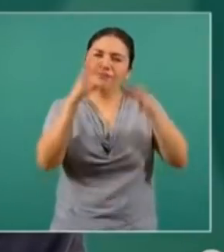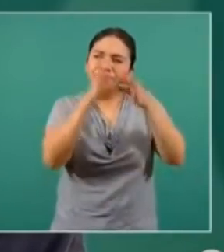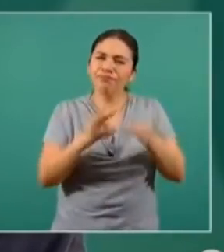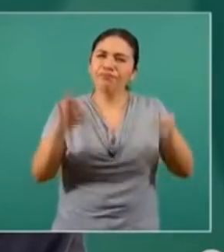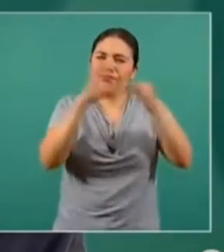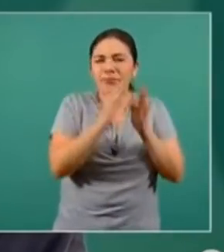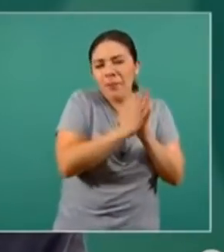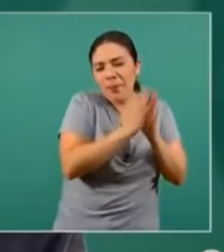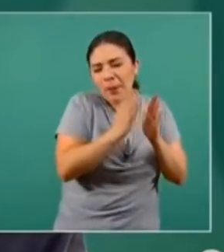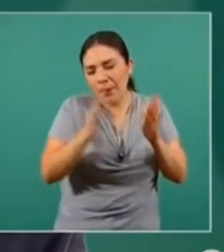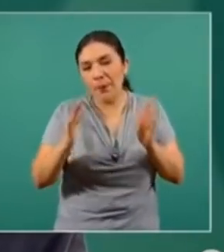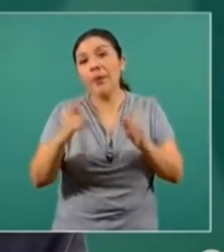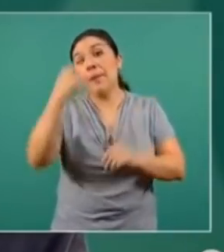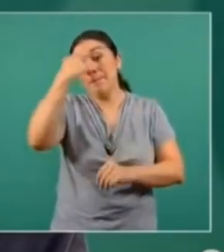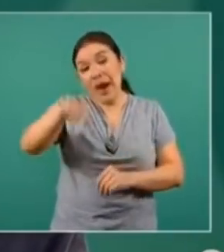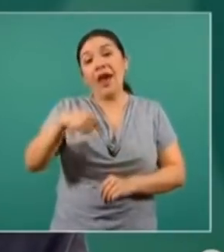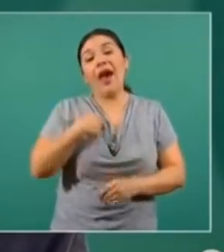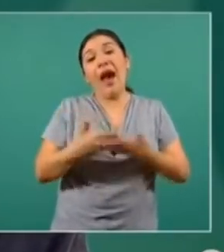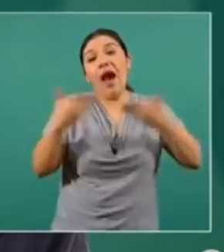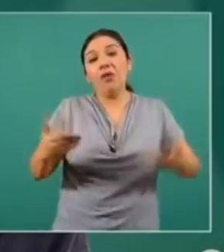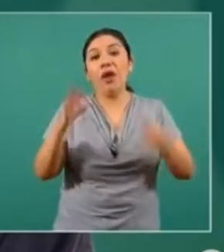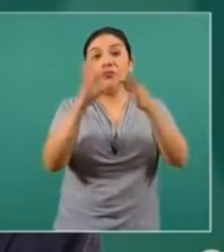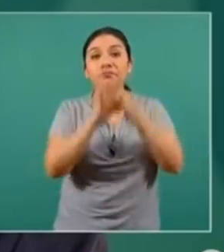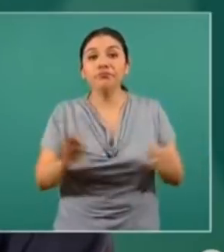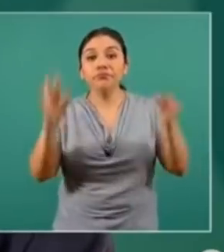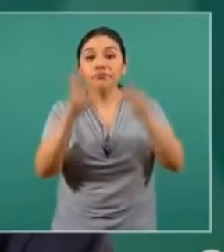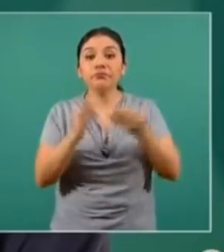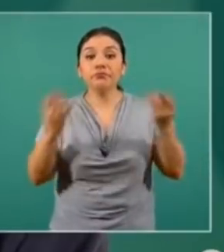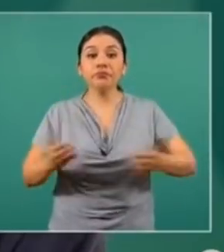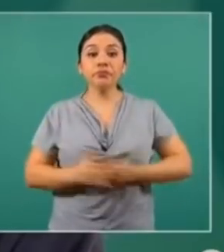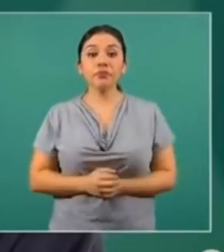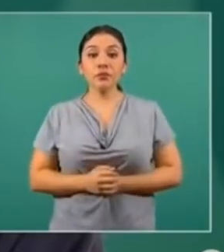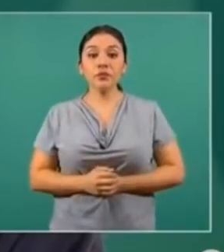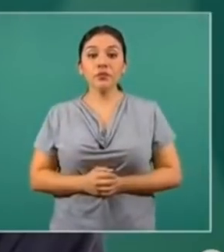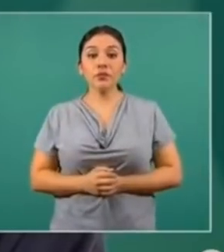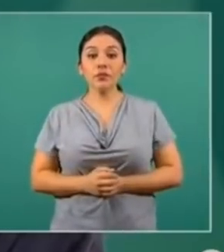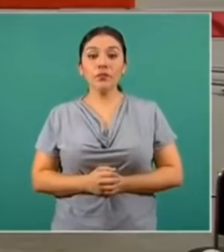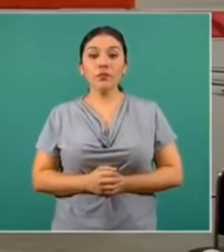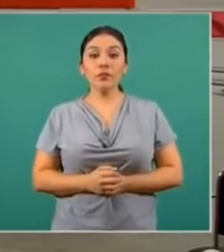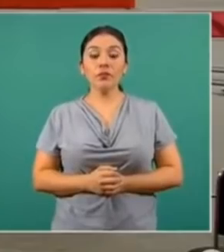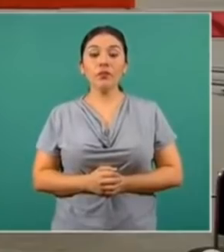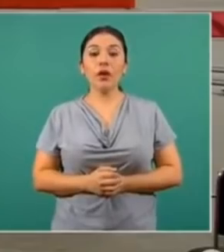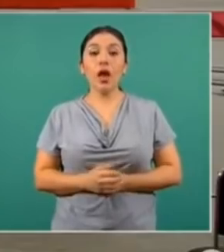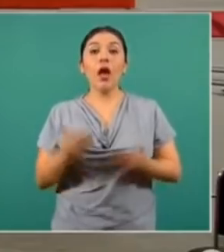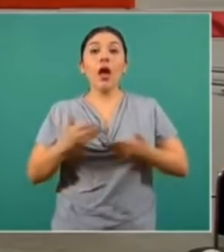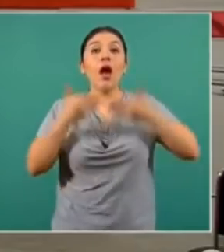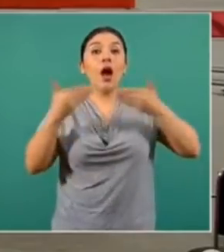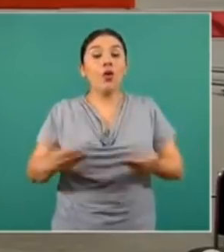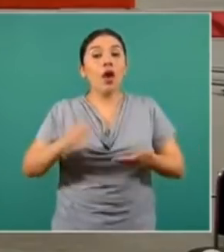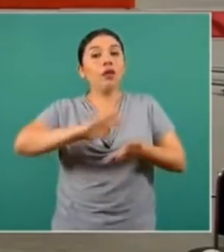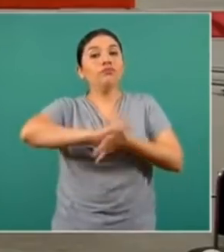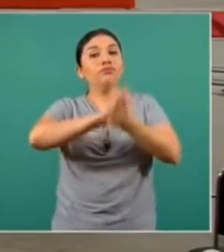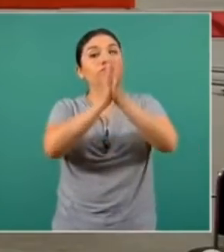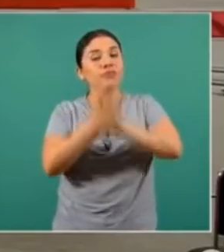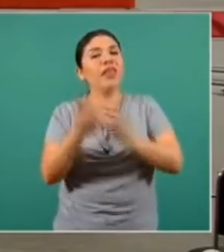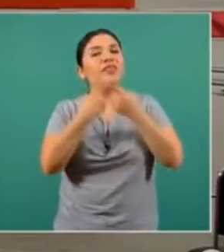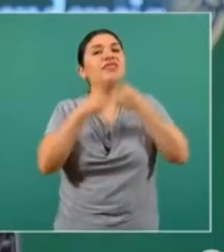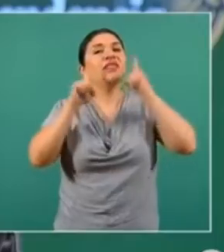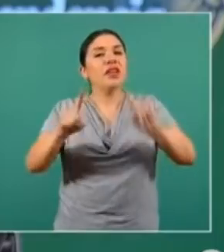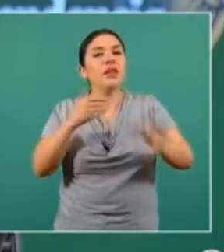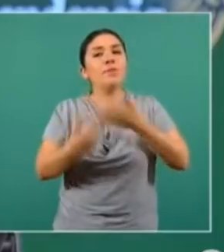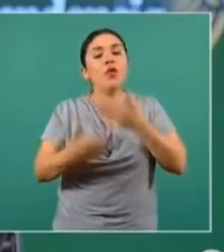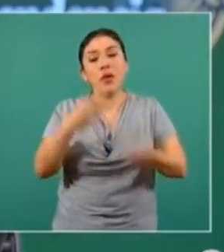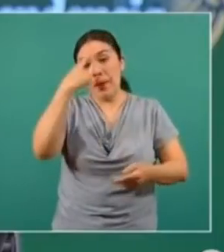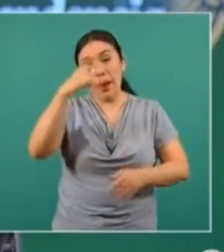introducción precisamente para comentarles que estaremos transitando a un esquema diferente